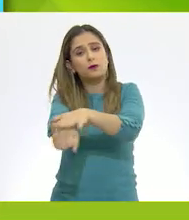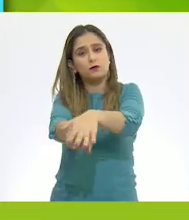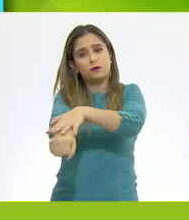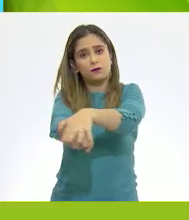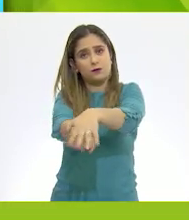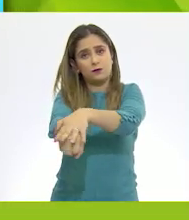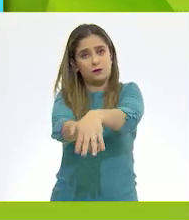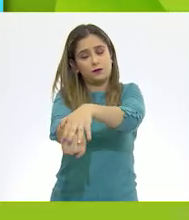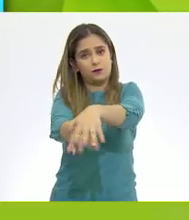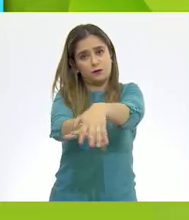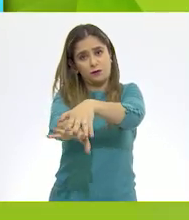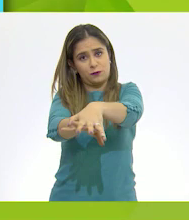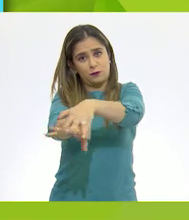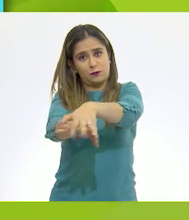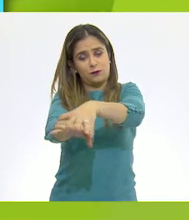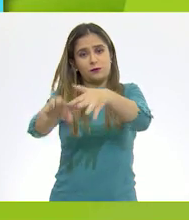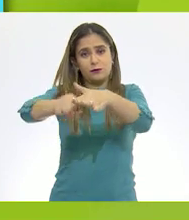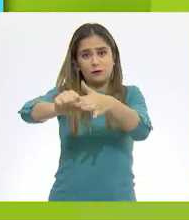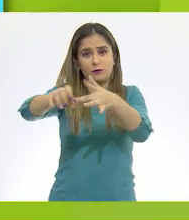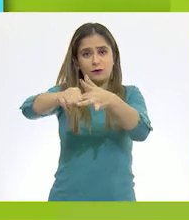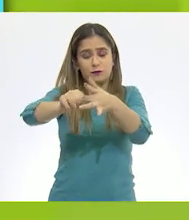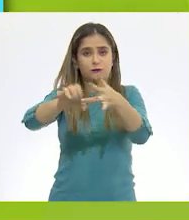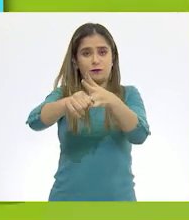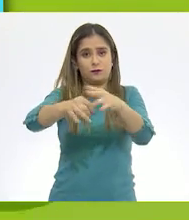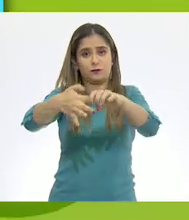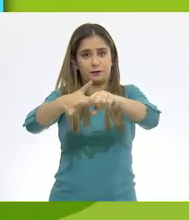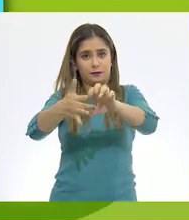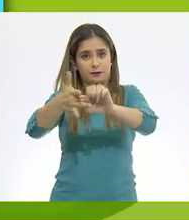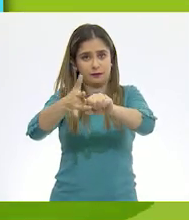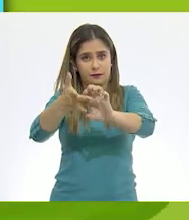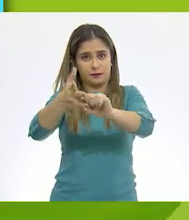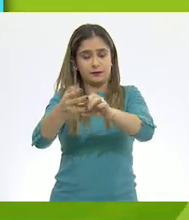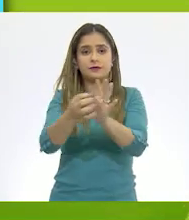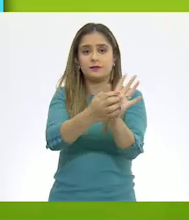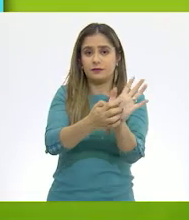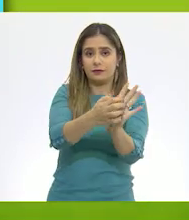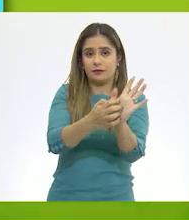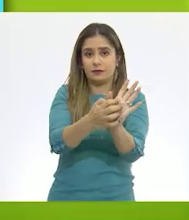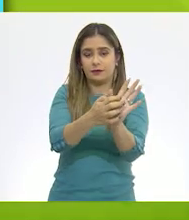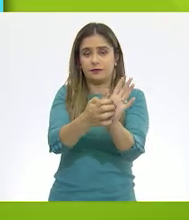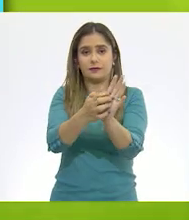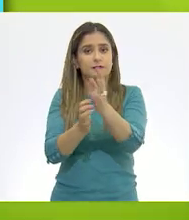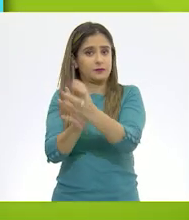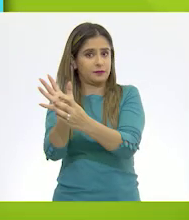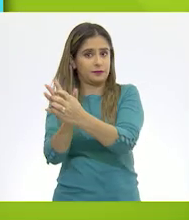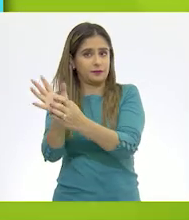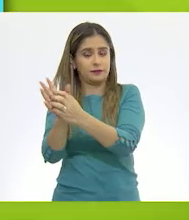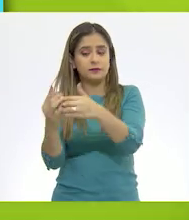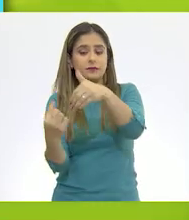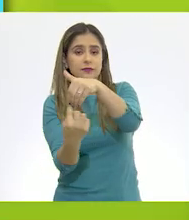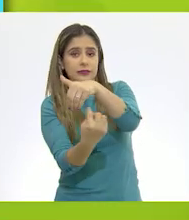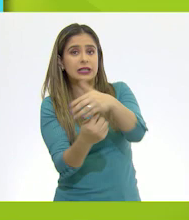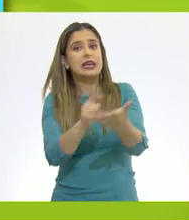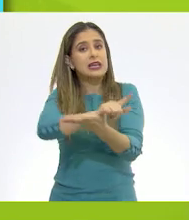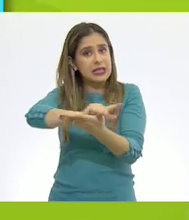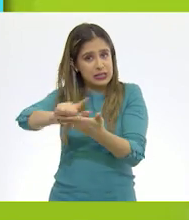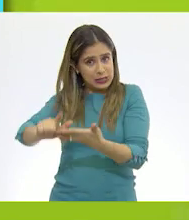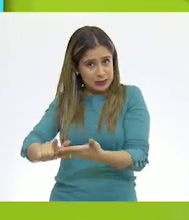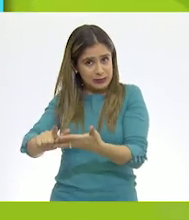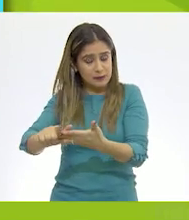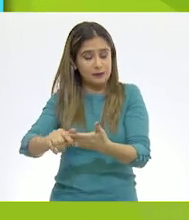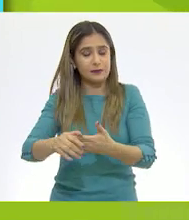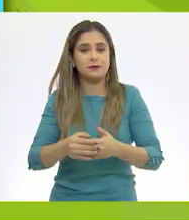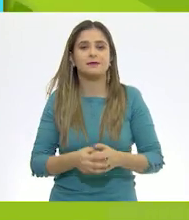la otra mano. Frota los dedos. Ahora haz como que rasguñas la palma de tus manos para lavar tus